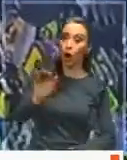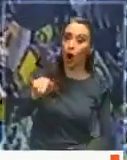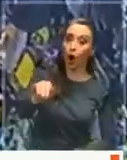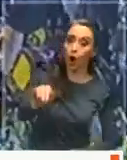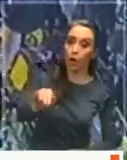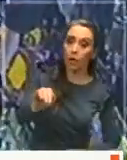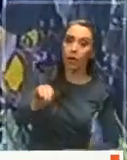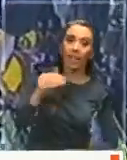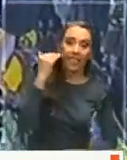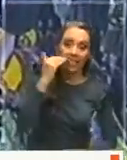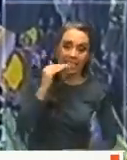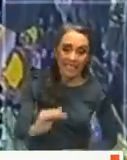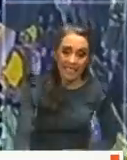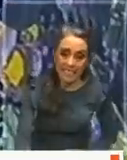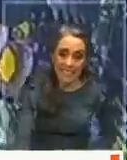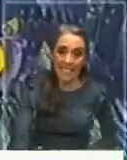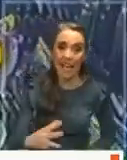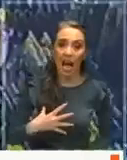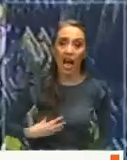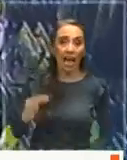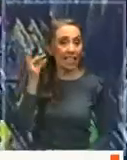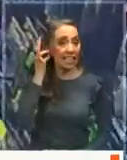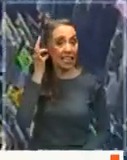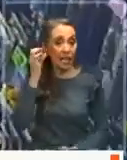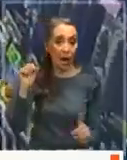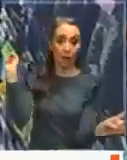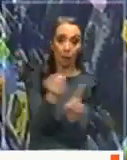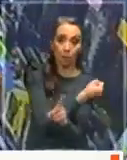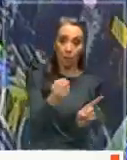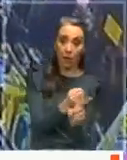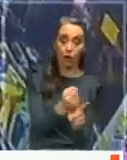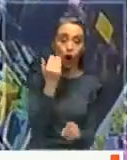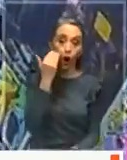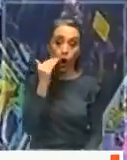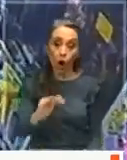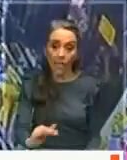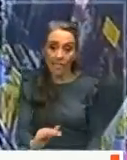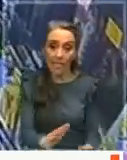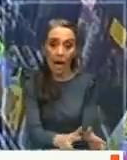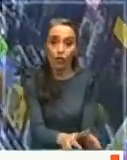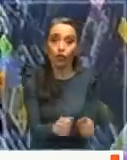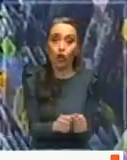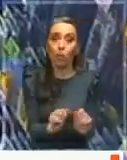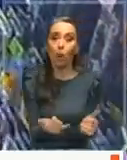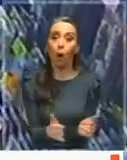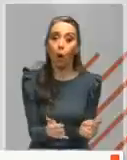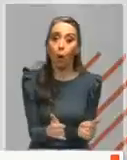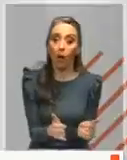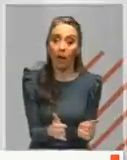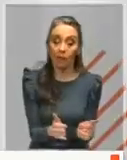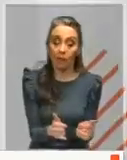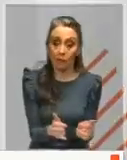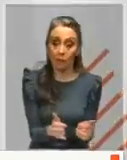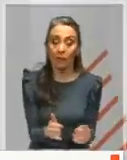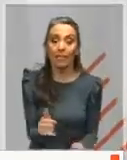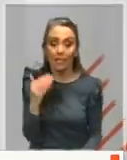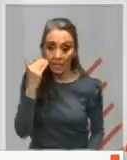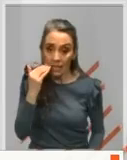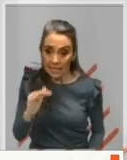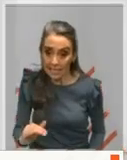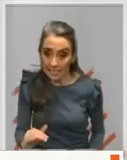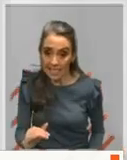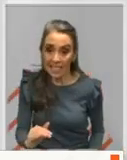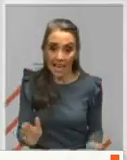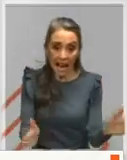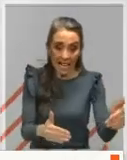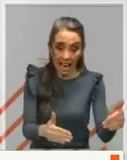a esta niña, hija de la agresora, luego de que la pequeña manipulara unos juguetes. Y la chinita le gritó de la caja.